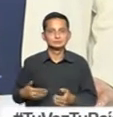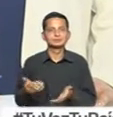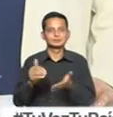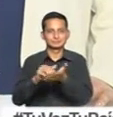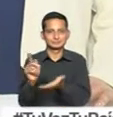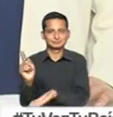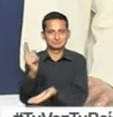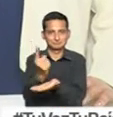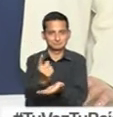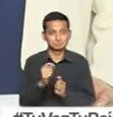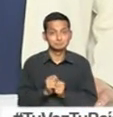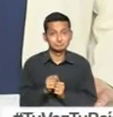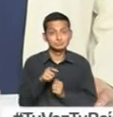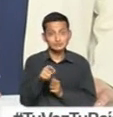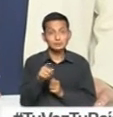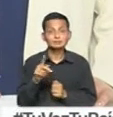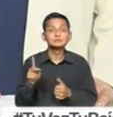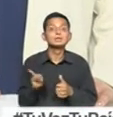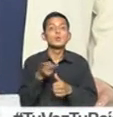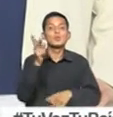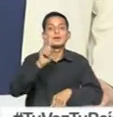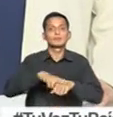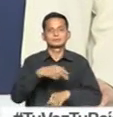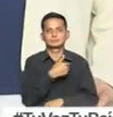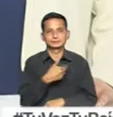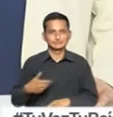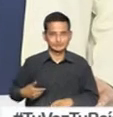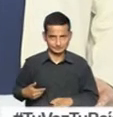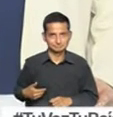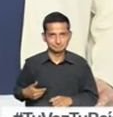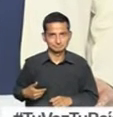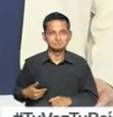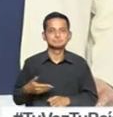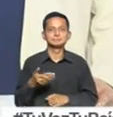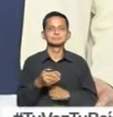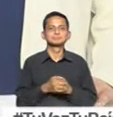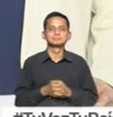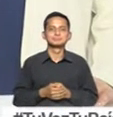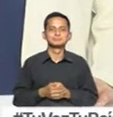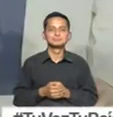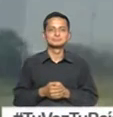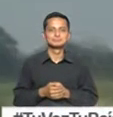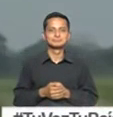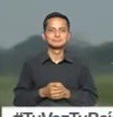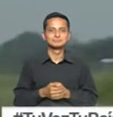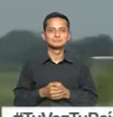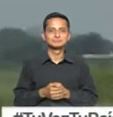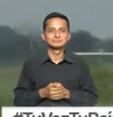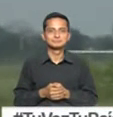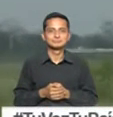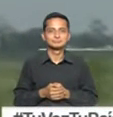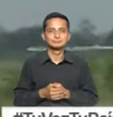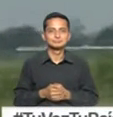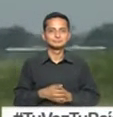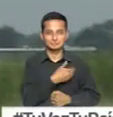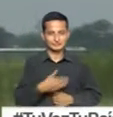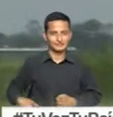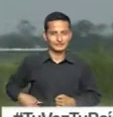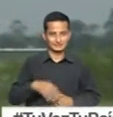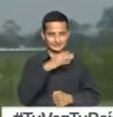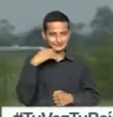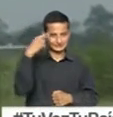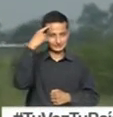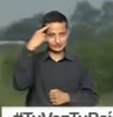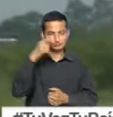Danilo Medina, quien cumple su segundo periodo como mandatario de esta nación. El presidente Rafael